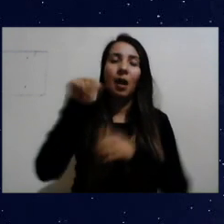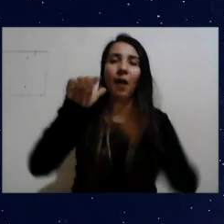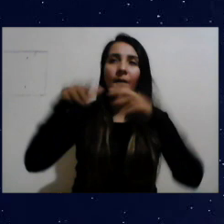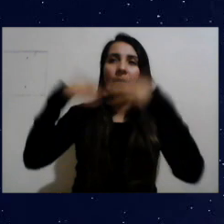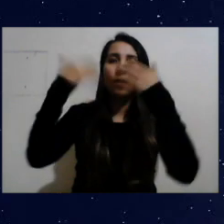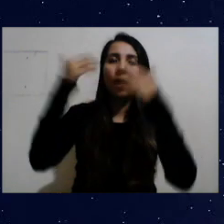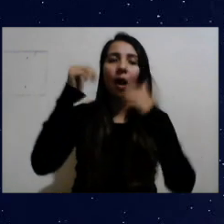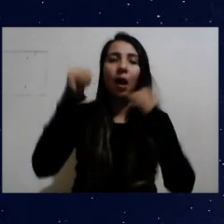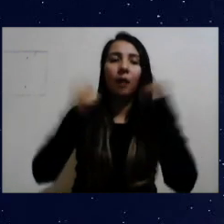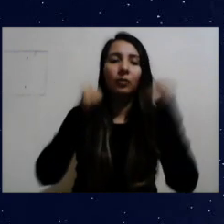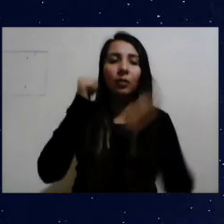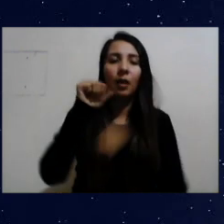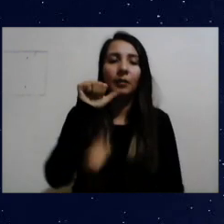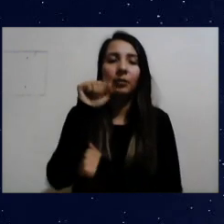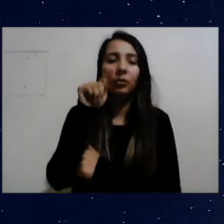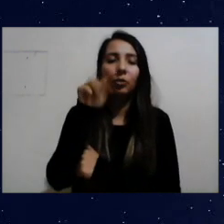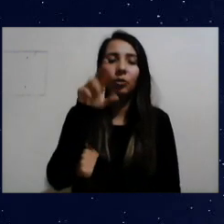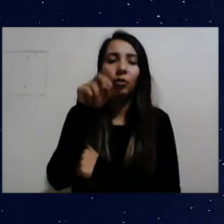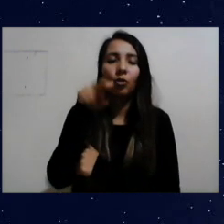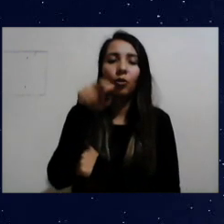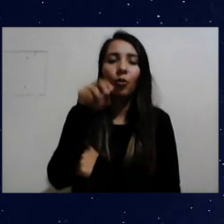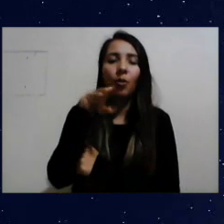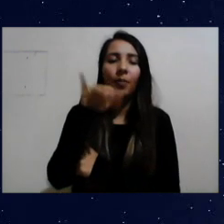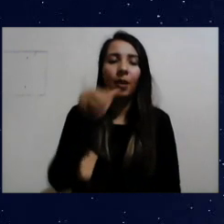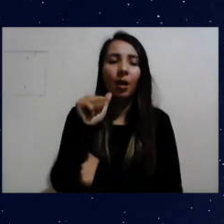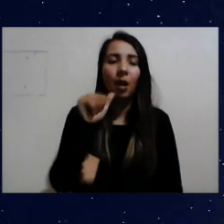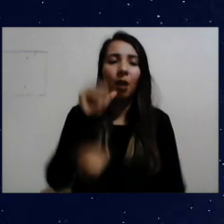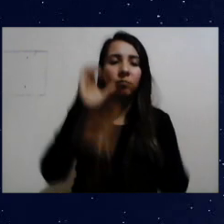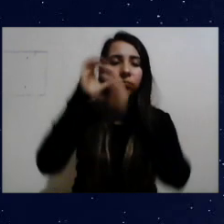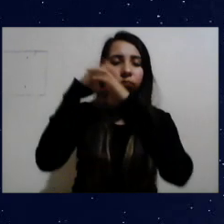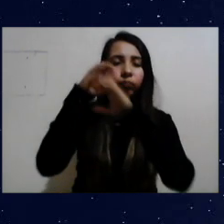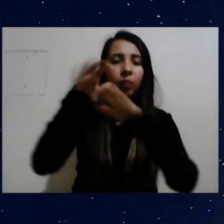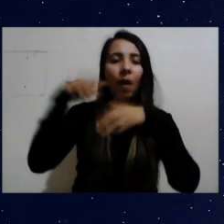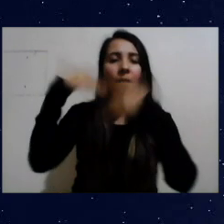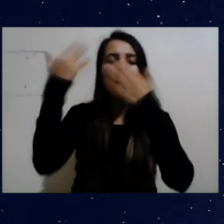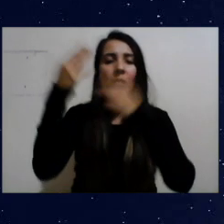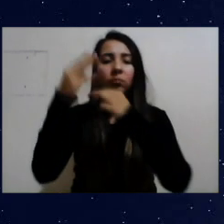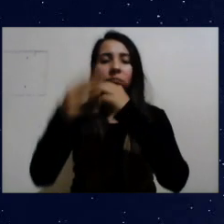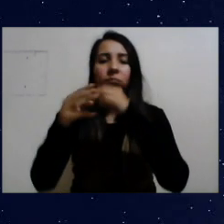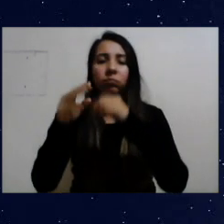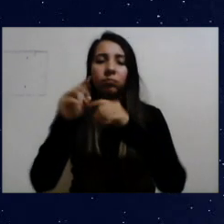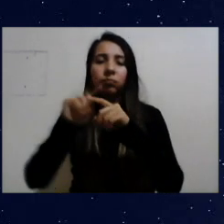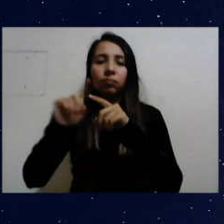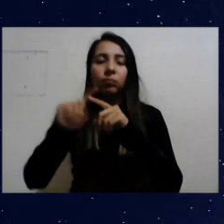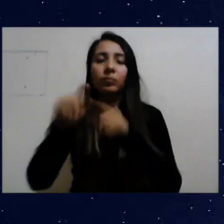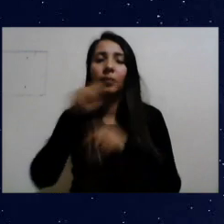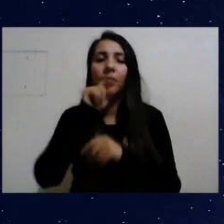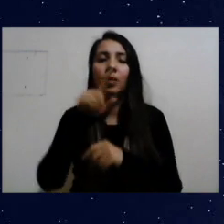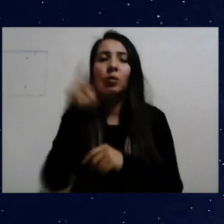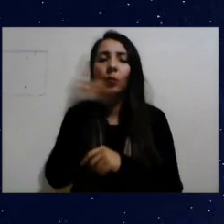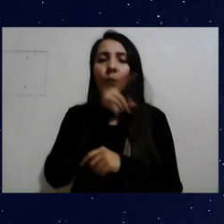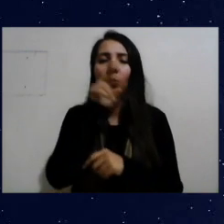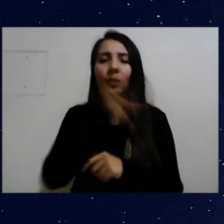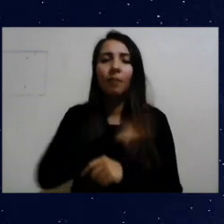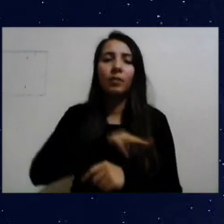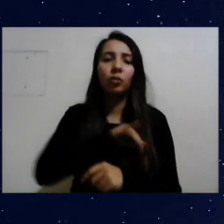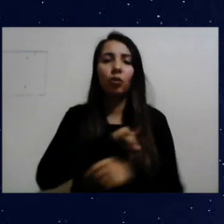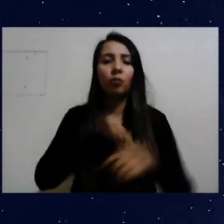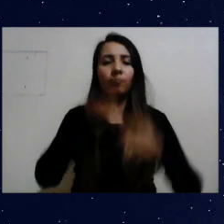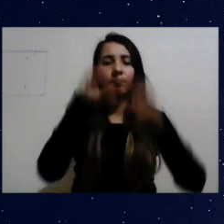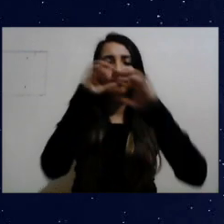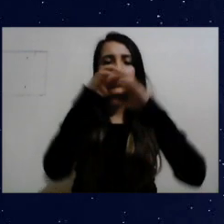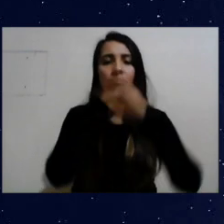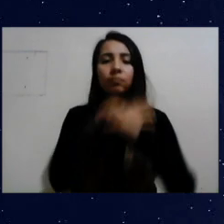de astronomía y astrofísica e investigadora principal de la participación española en la misión rusa World Space